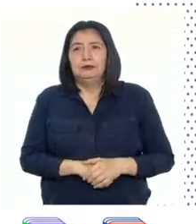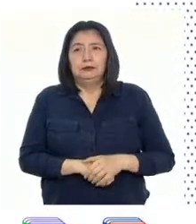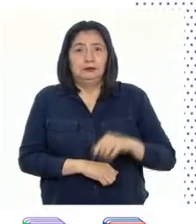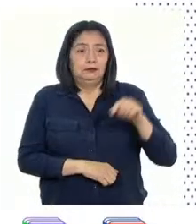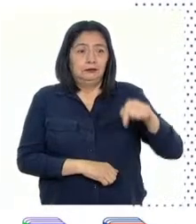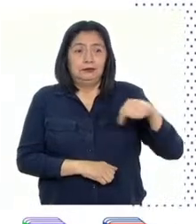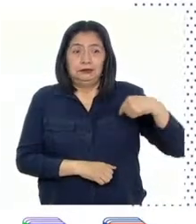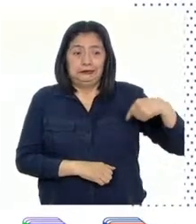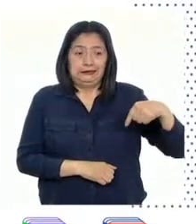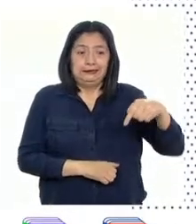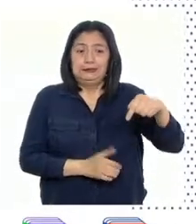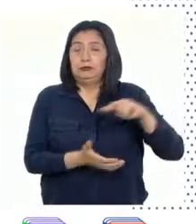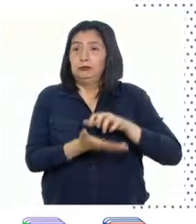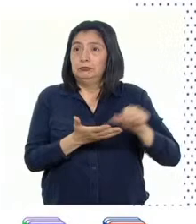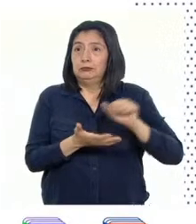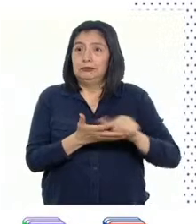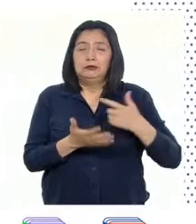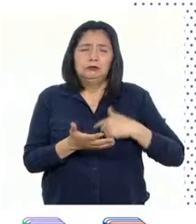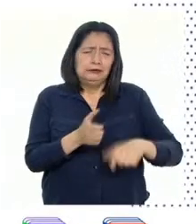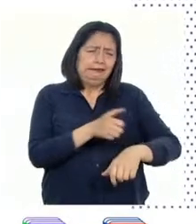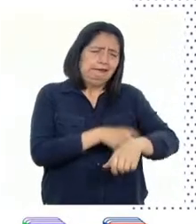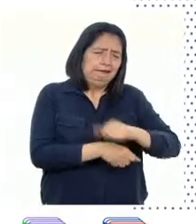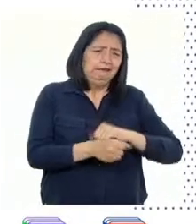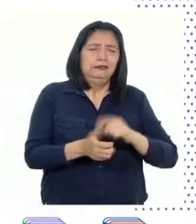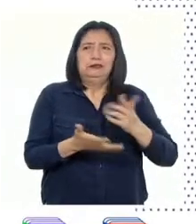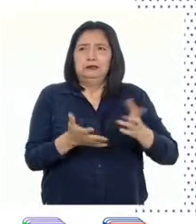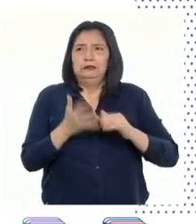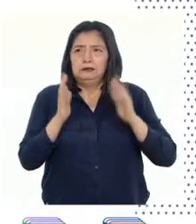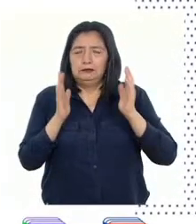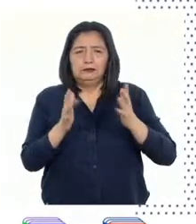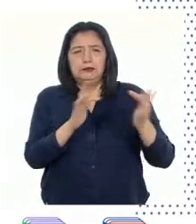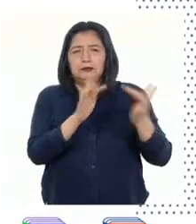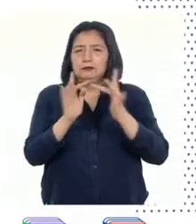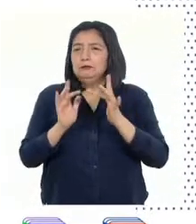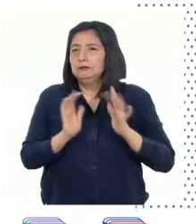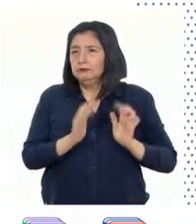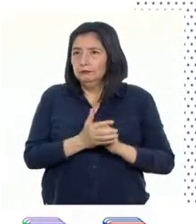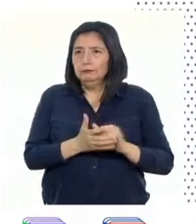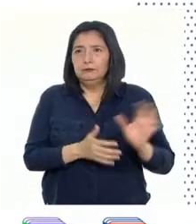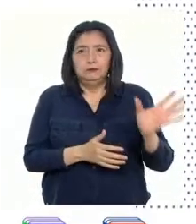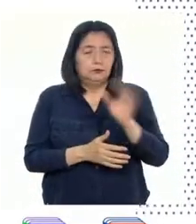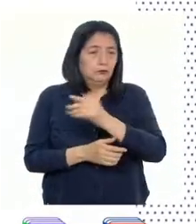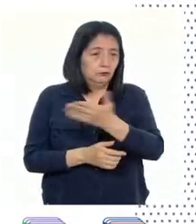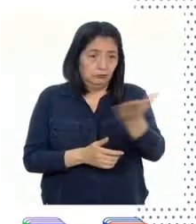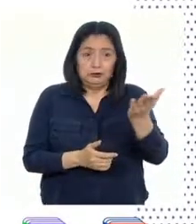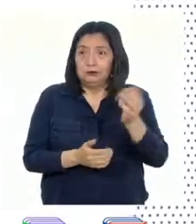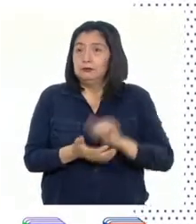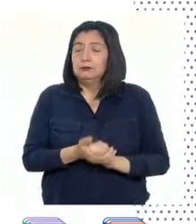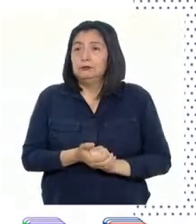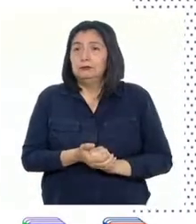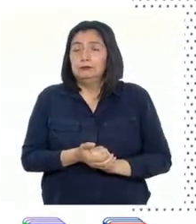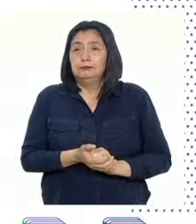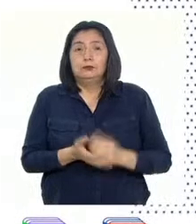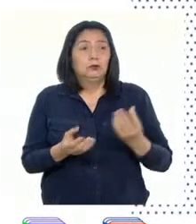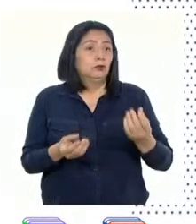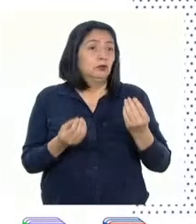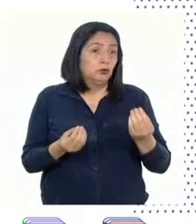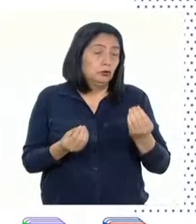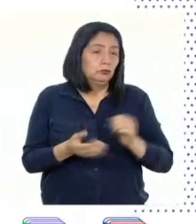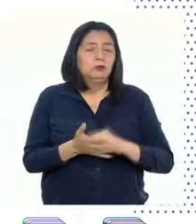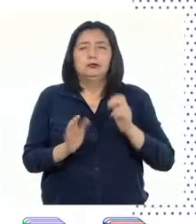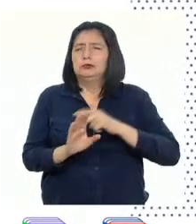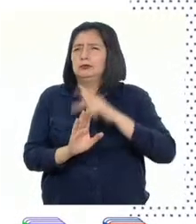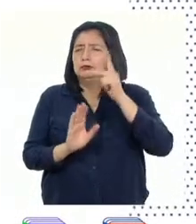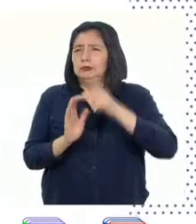Durante estos meses hemos hecho el esfuerzo de mantenernos conectados con todos ustedes a través de